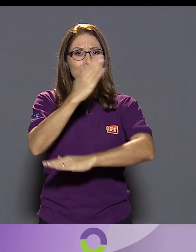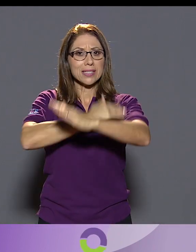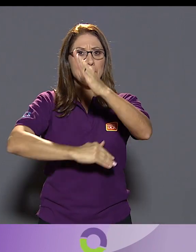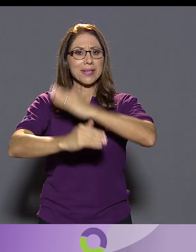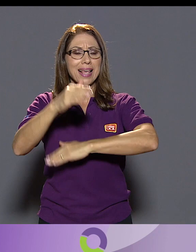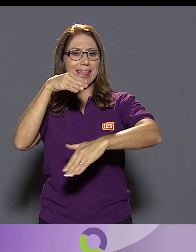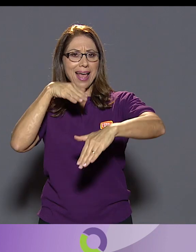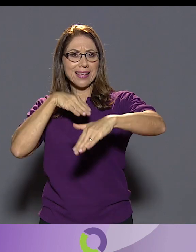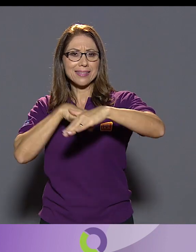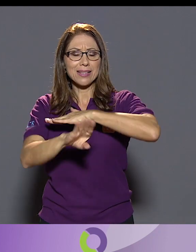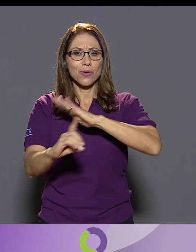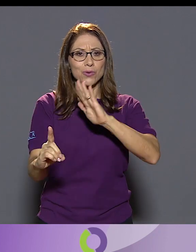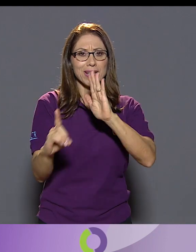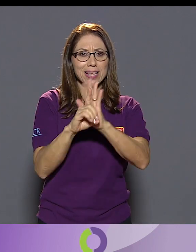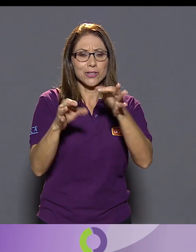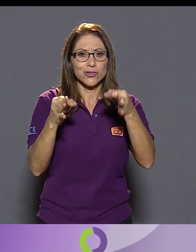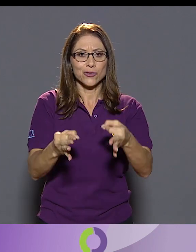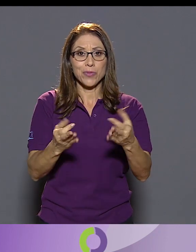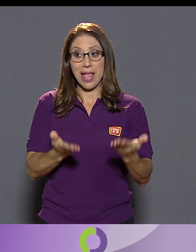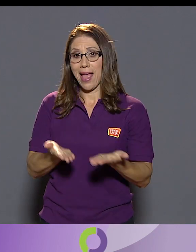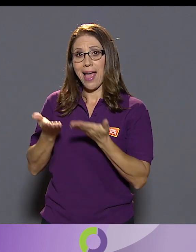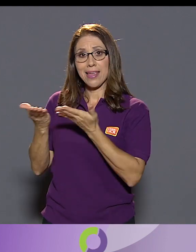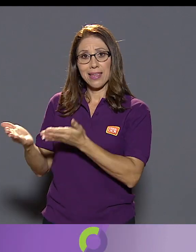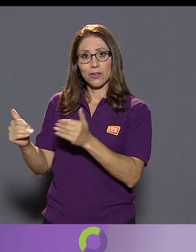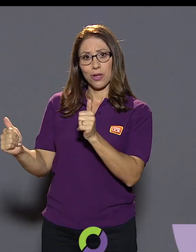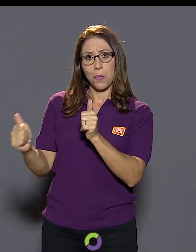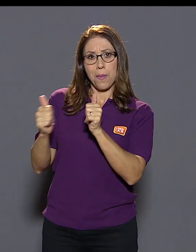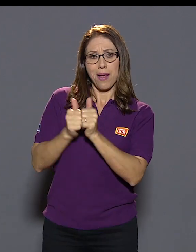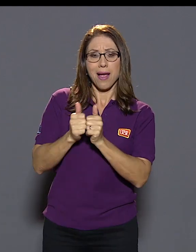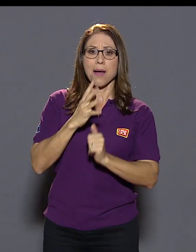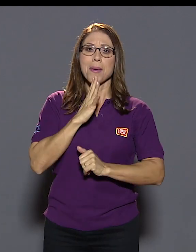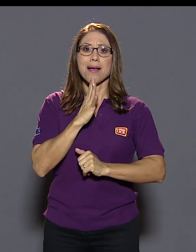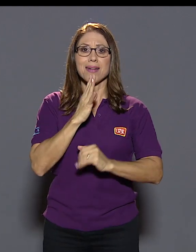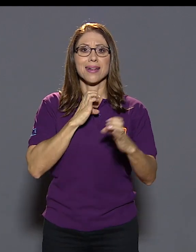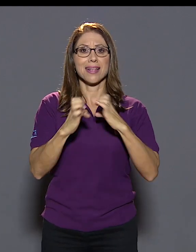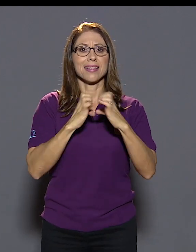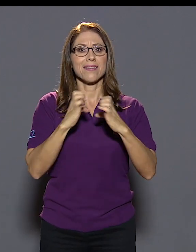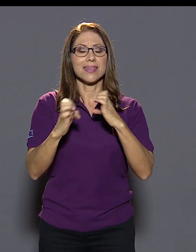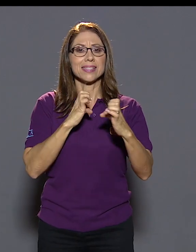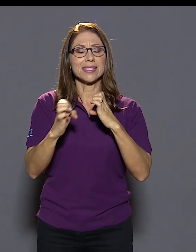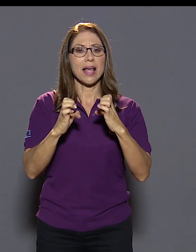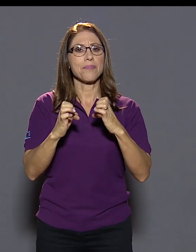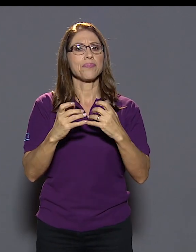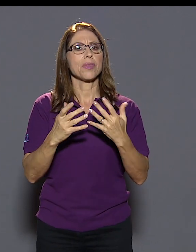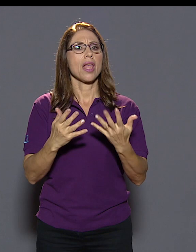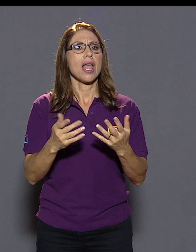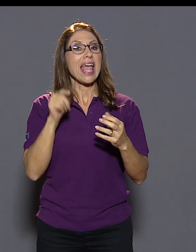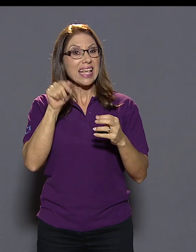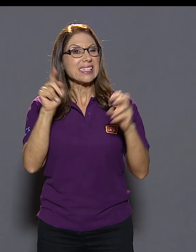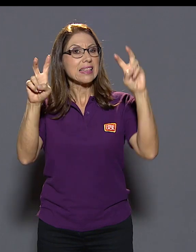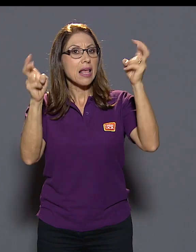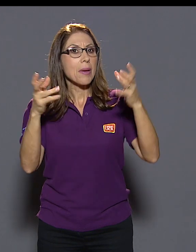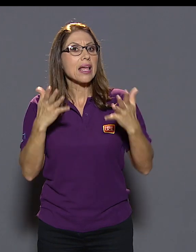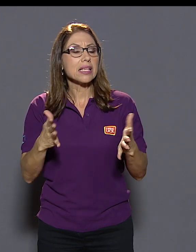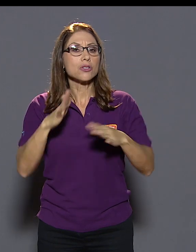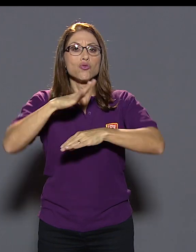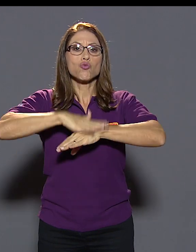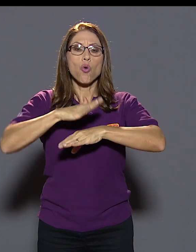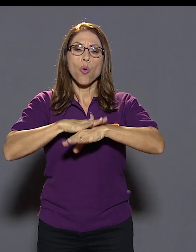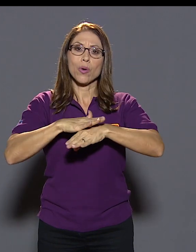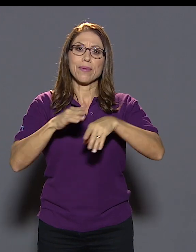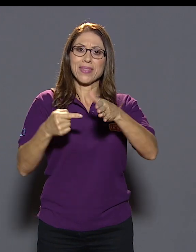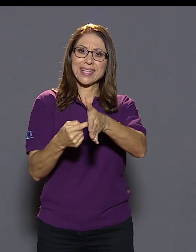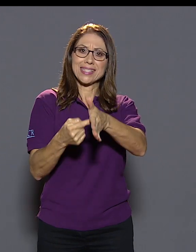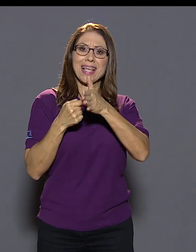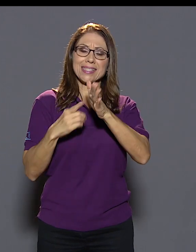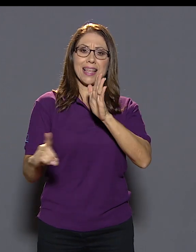de las personas con discapacidad y nos acompaña hoy para hablar en entrevista justamente de un tema relativo a la exigencia